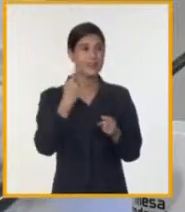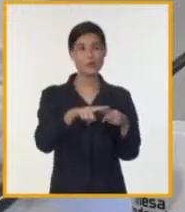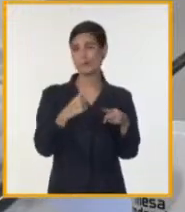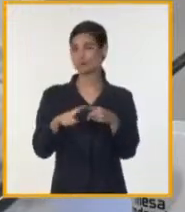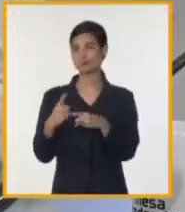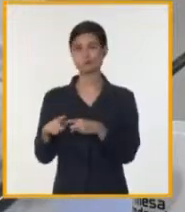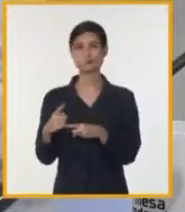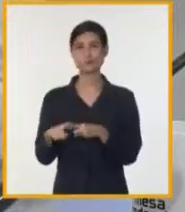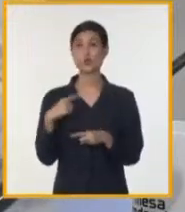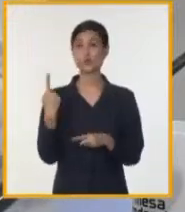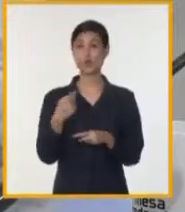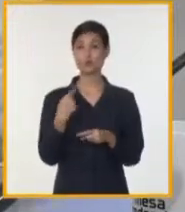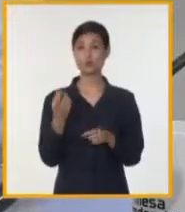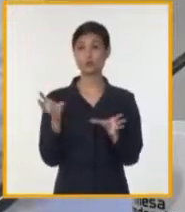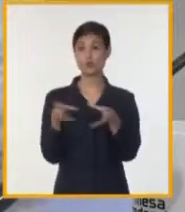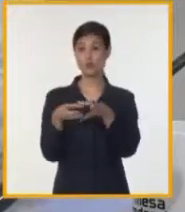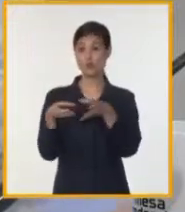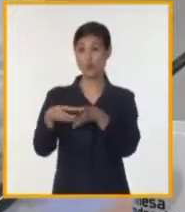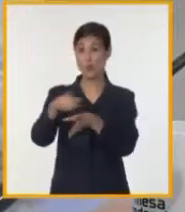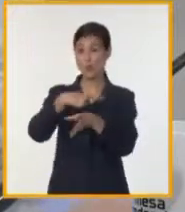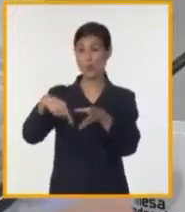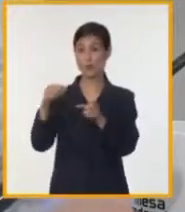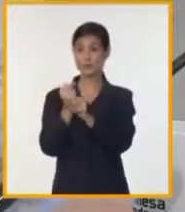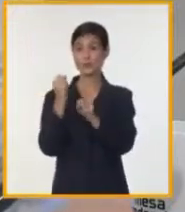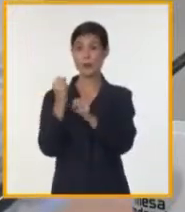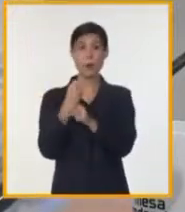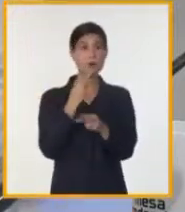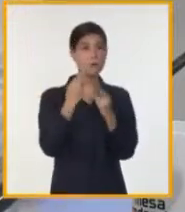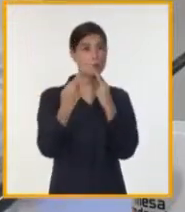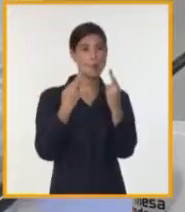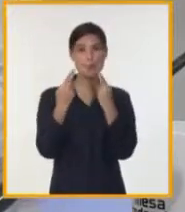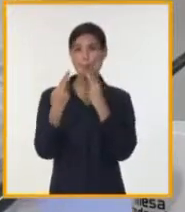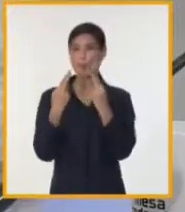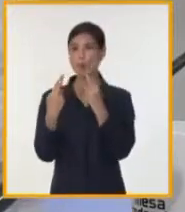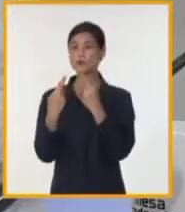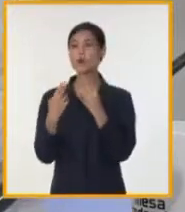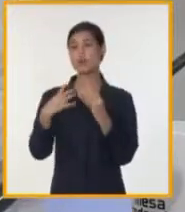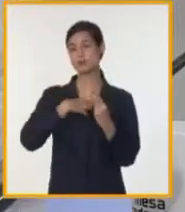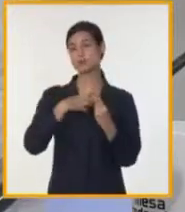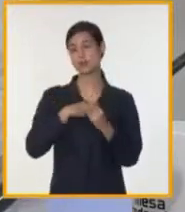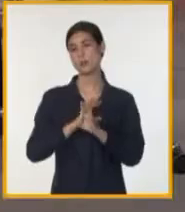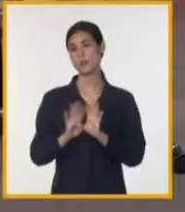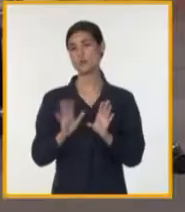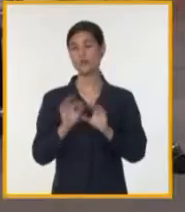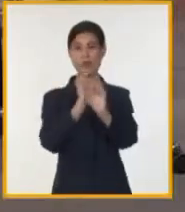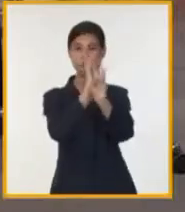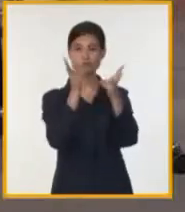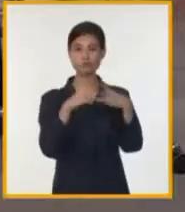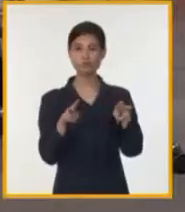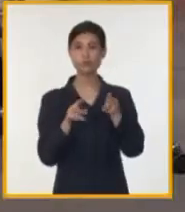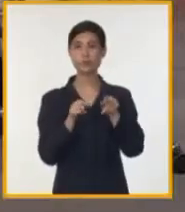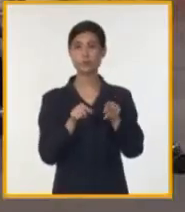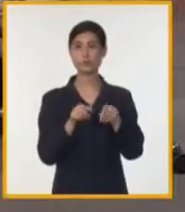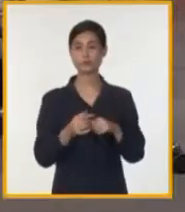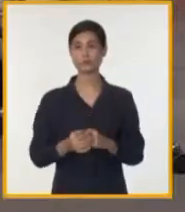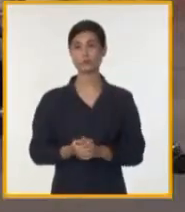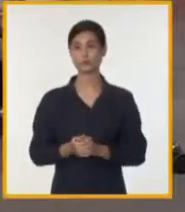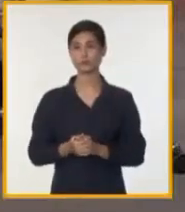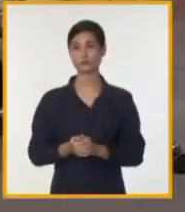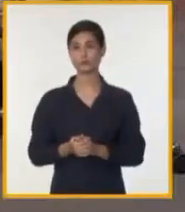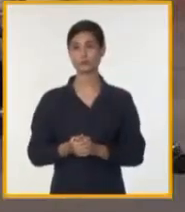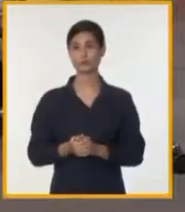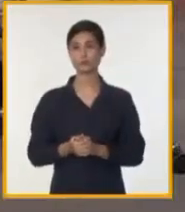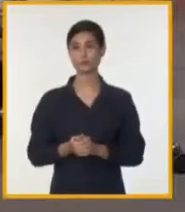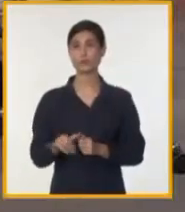trabajo para poder ir dándole respuesta a los mismos. Bueno, es parte de esa dinámica que el ministro Eduardo le ha puesto también al Ministerio